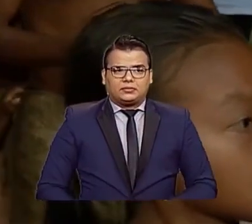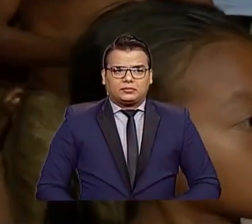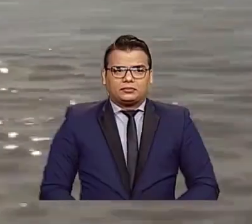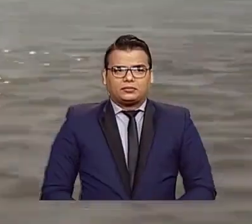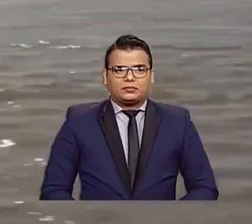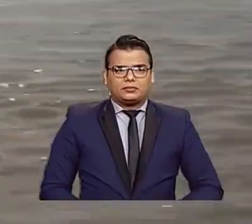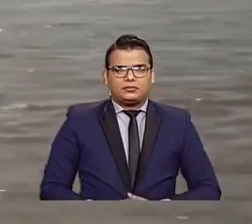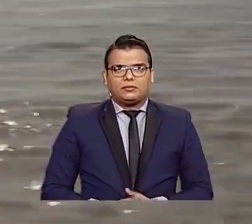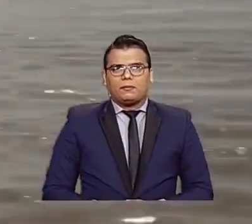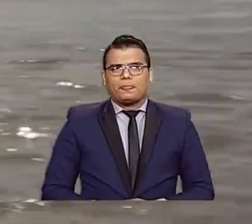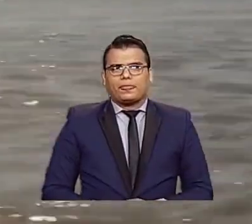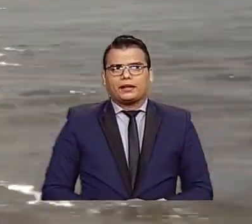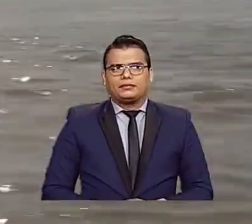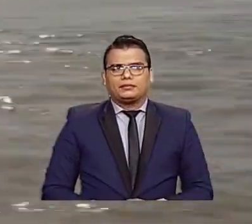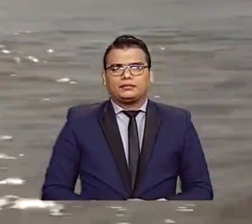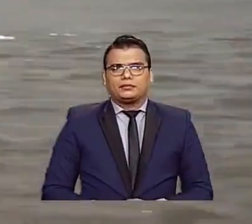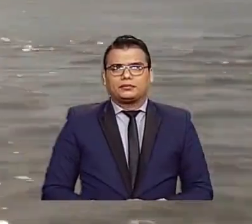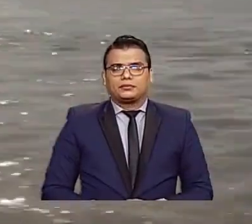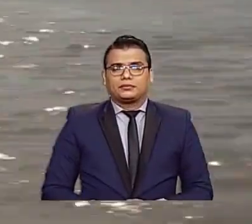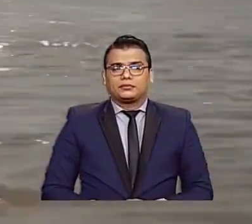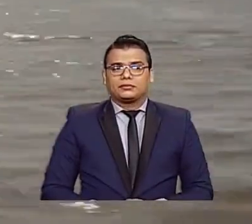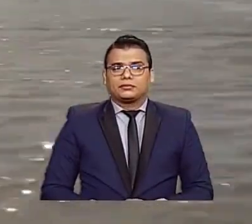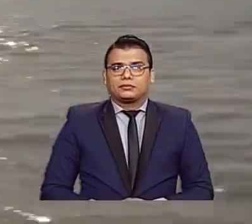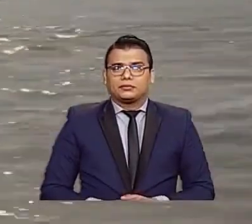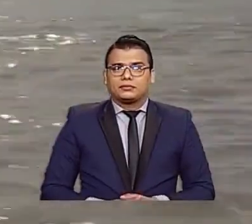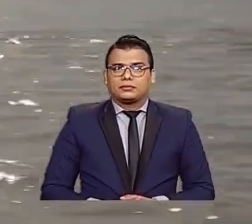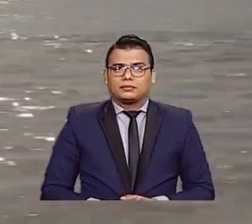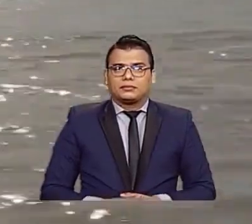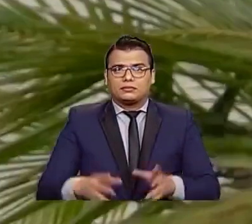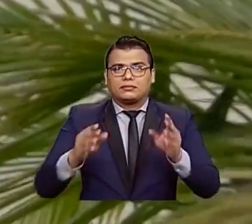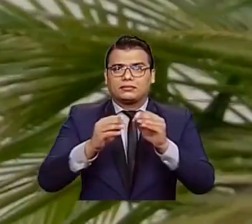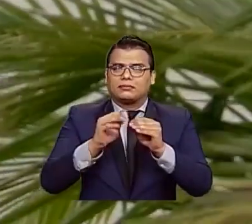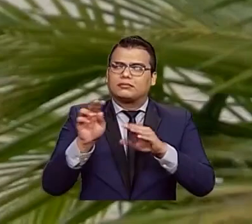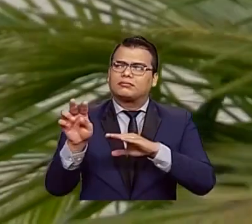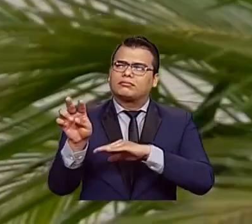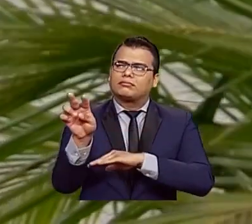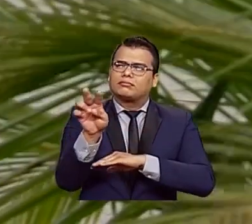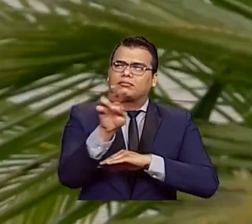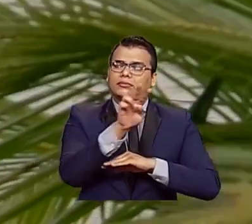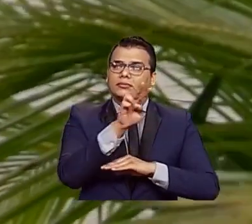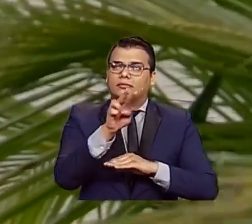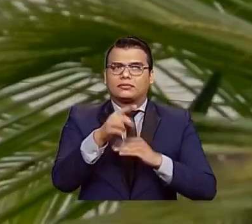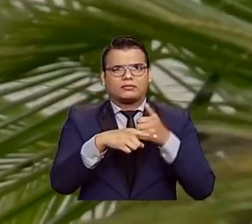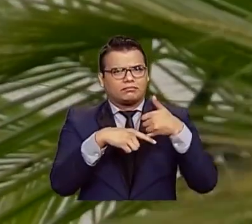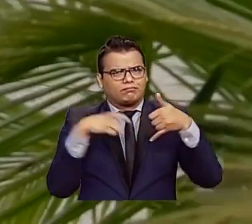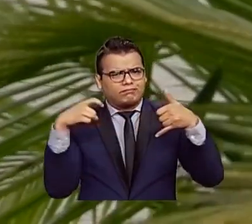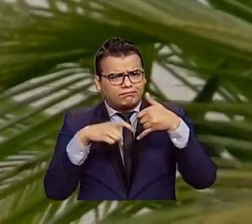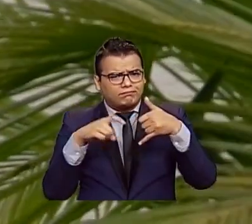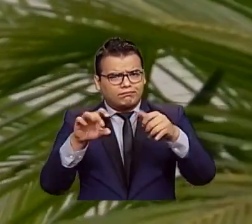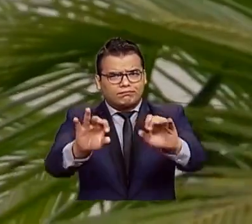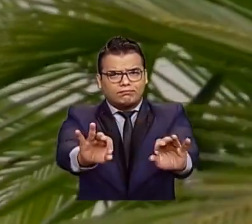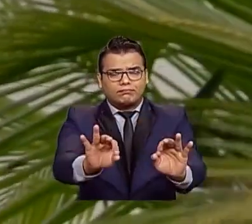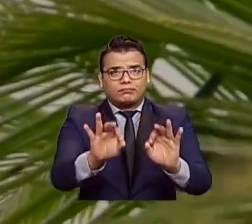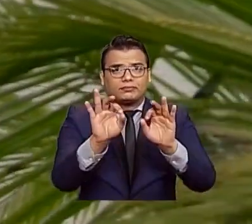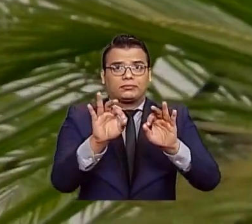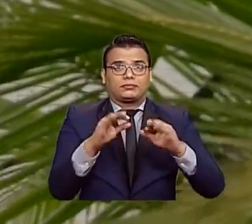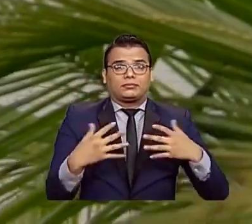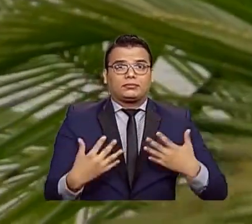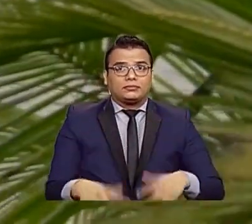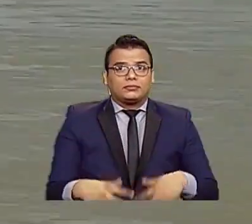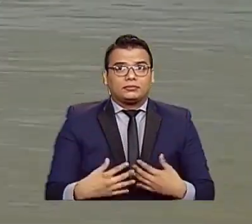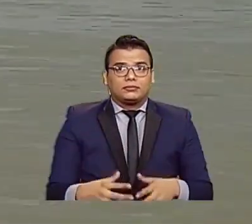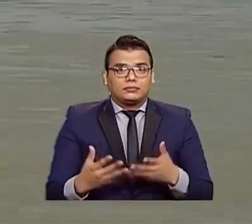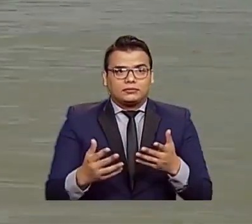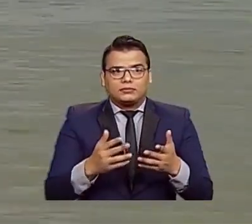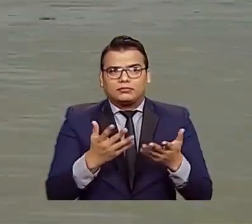en diferentes trabajos. Y al lado de esta historia siempre estuvo presente y vigilante el Amazonas, el gran río que en sus extensiones superiores o la confluencia del